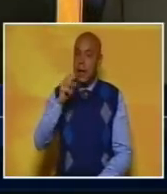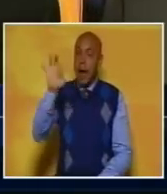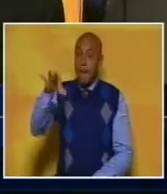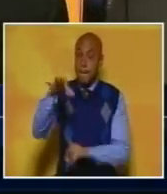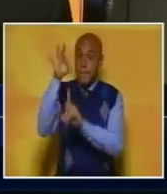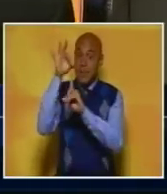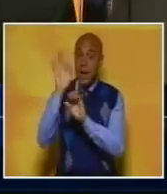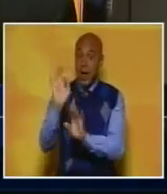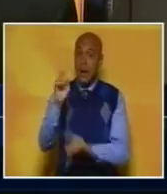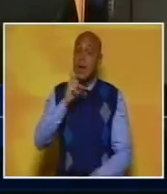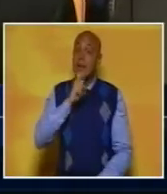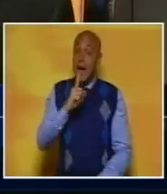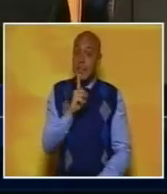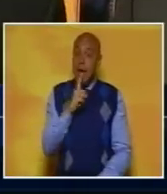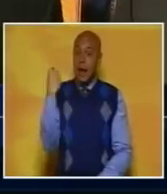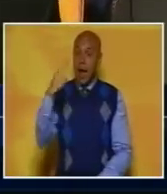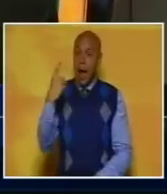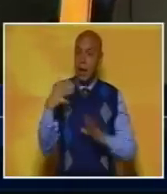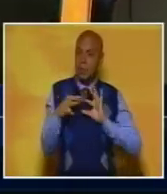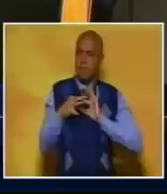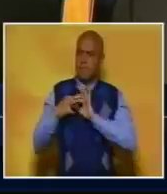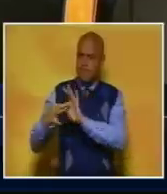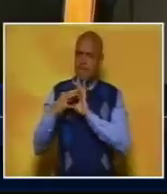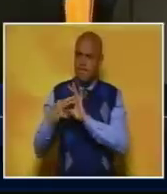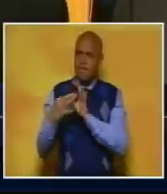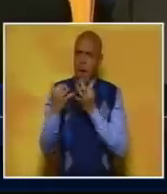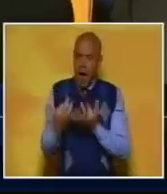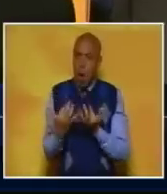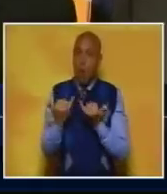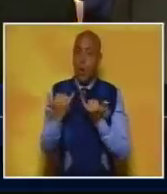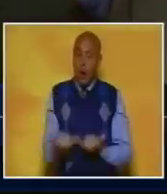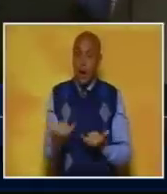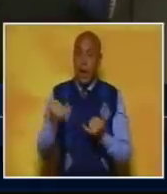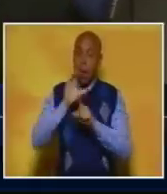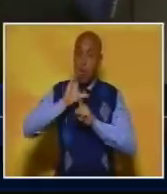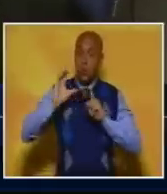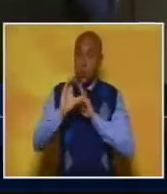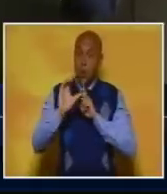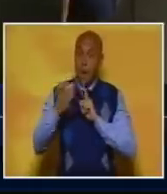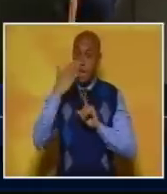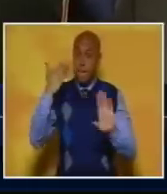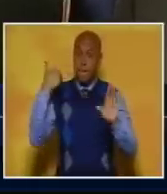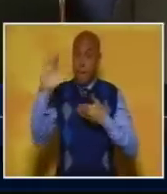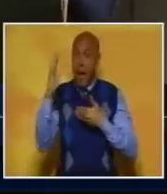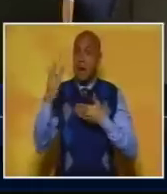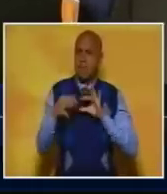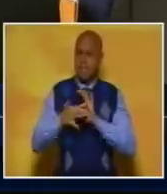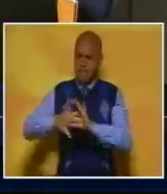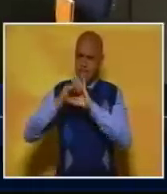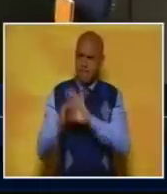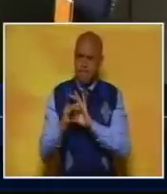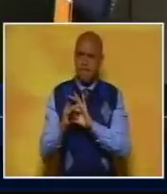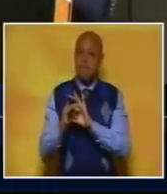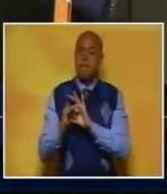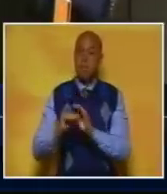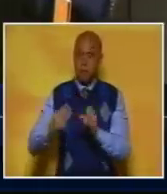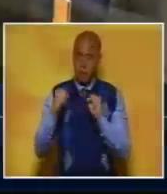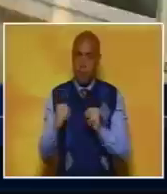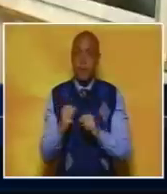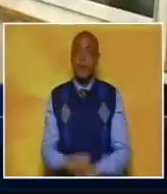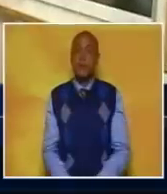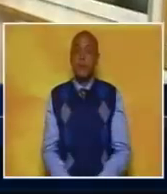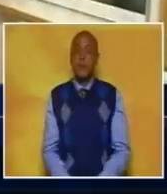nos vinculan estrechos lazos que ahora en el campo de la cultura van a estar todavía más firmemente